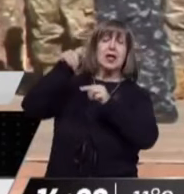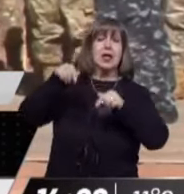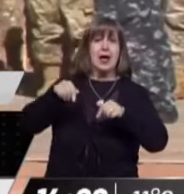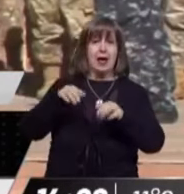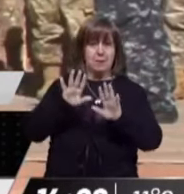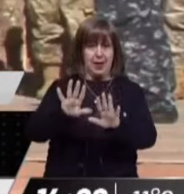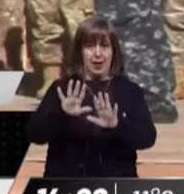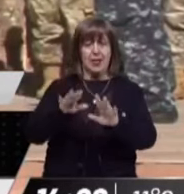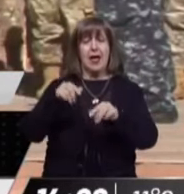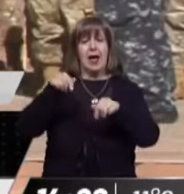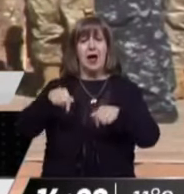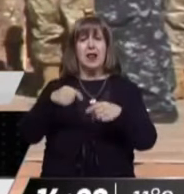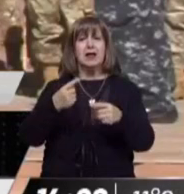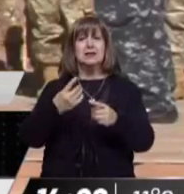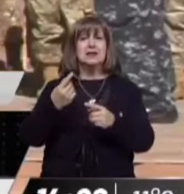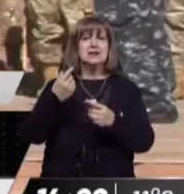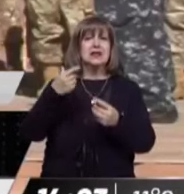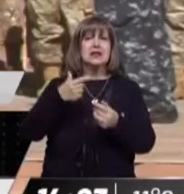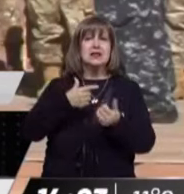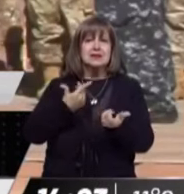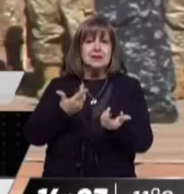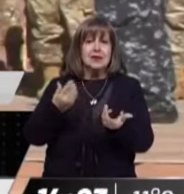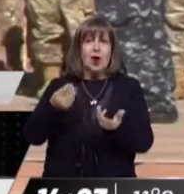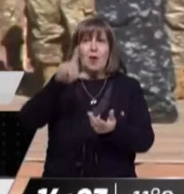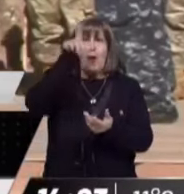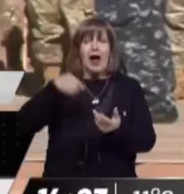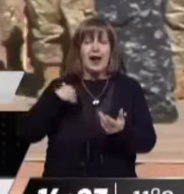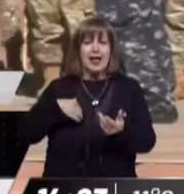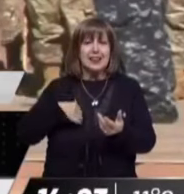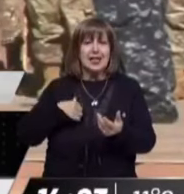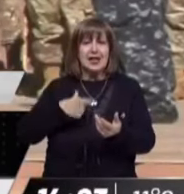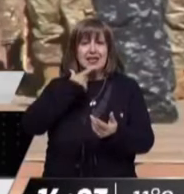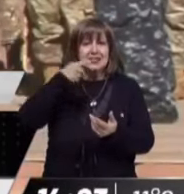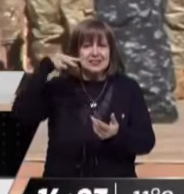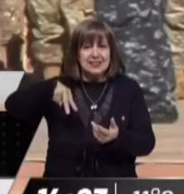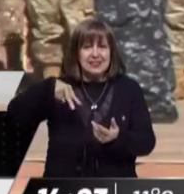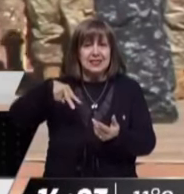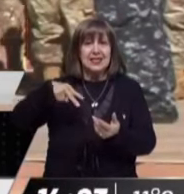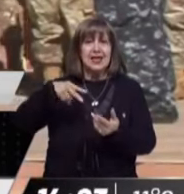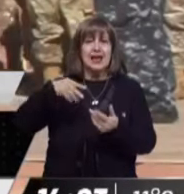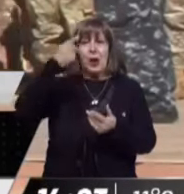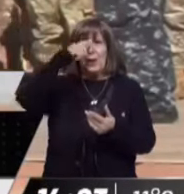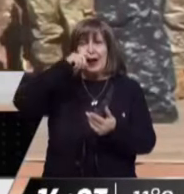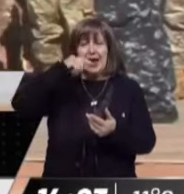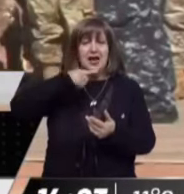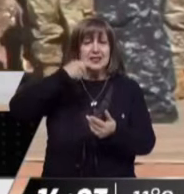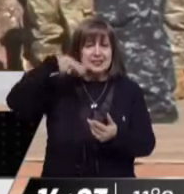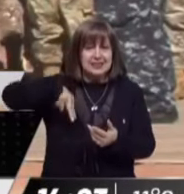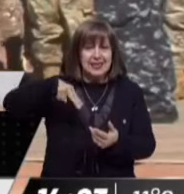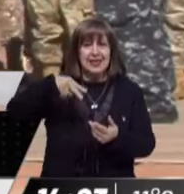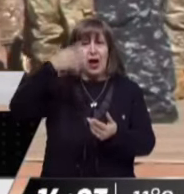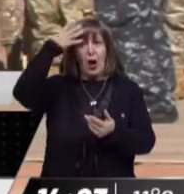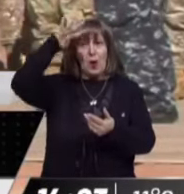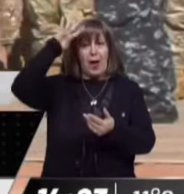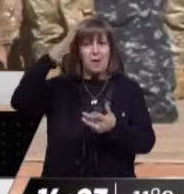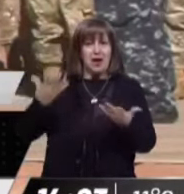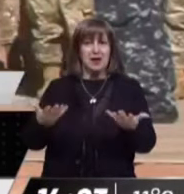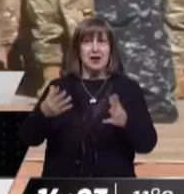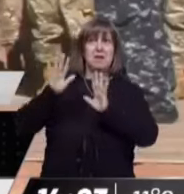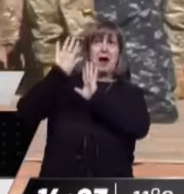detengo. ¿Qué hubiese sido de la República Argentina sin Belgrano y sin Güemes